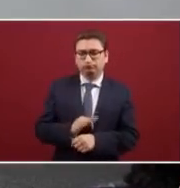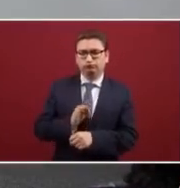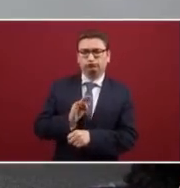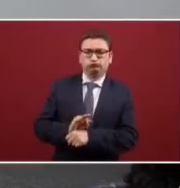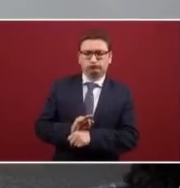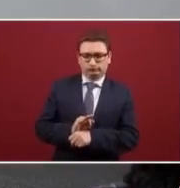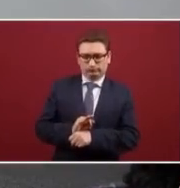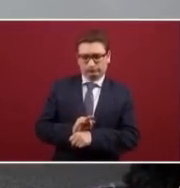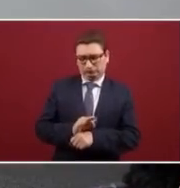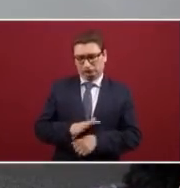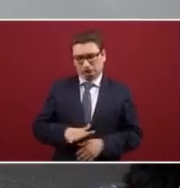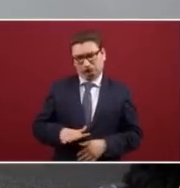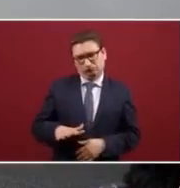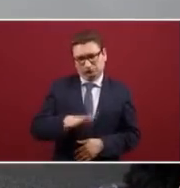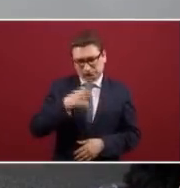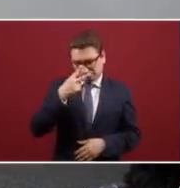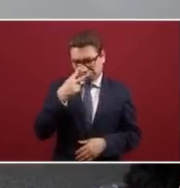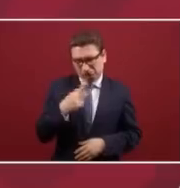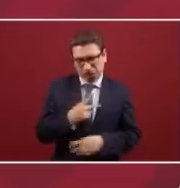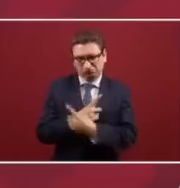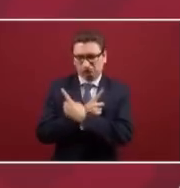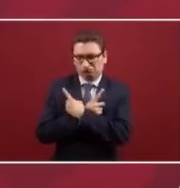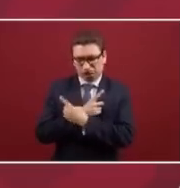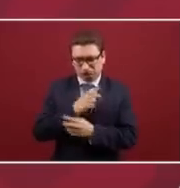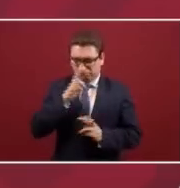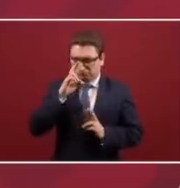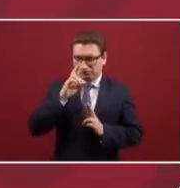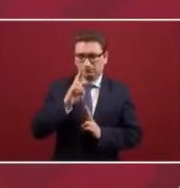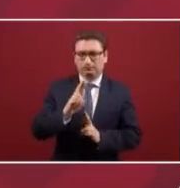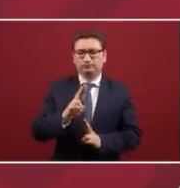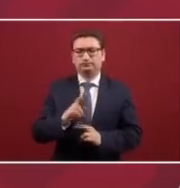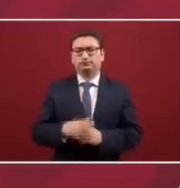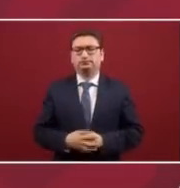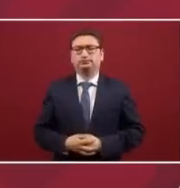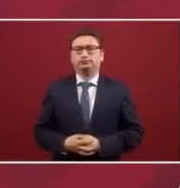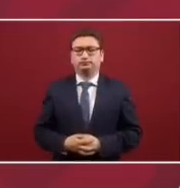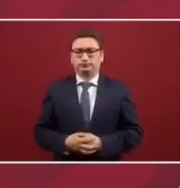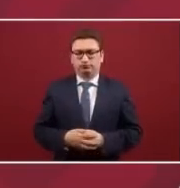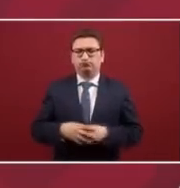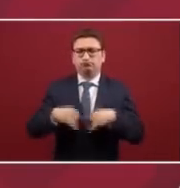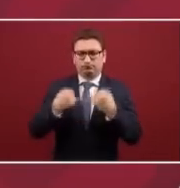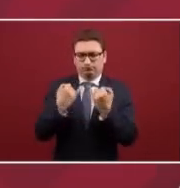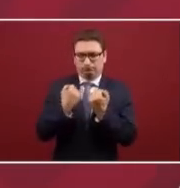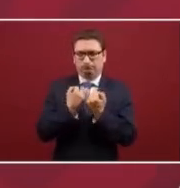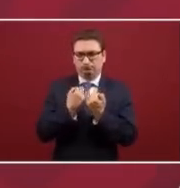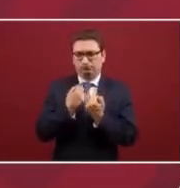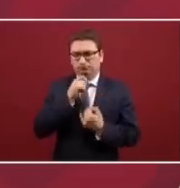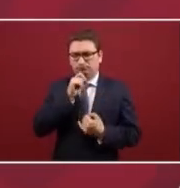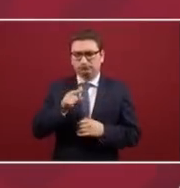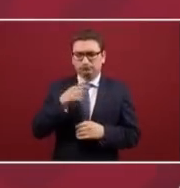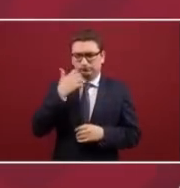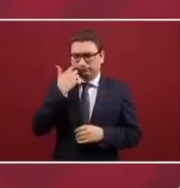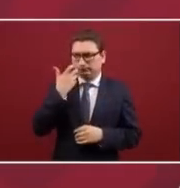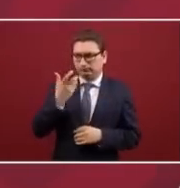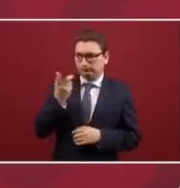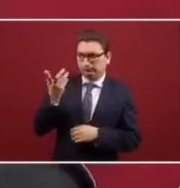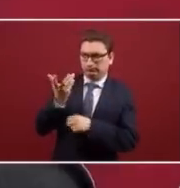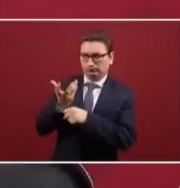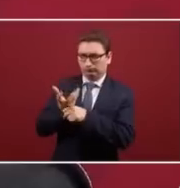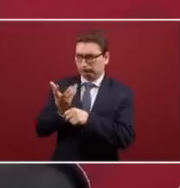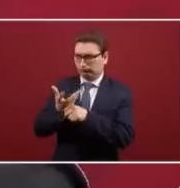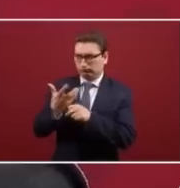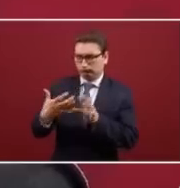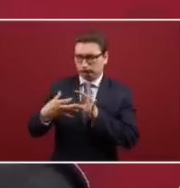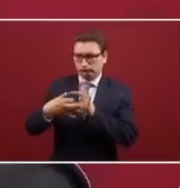dignidad de México y en favor de la amistad con el pueblo